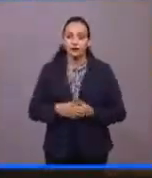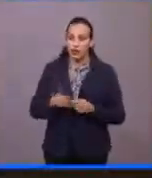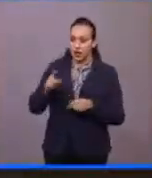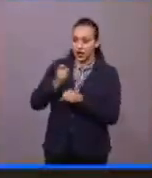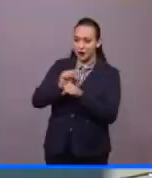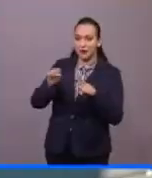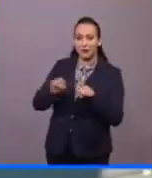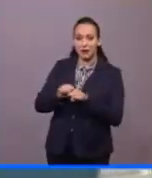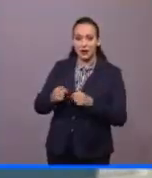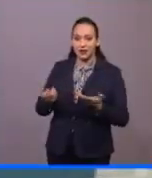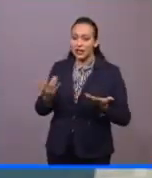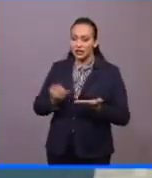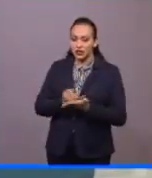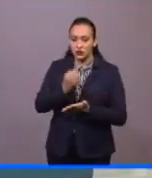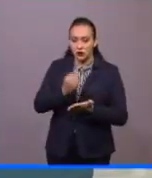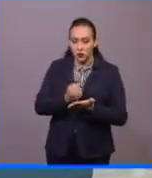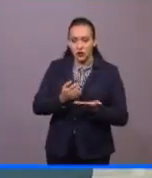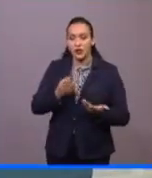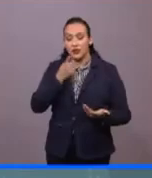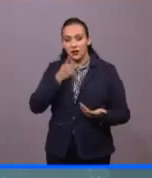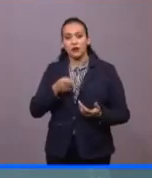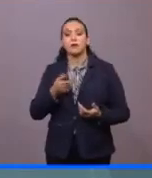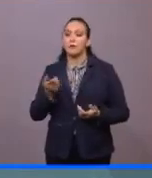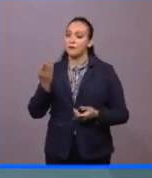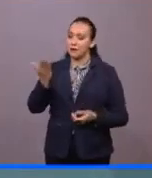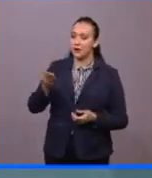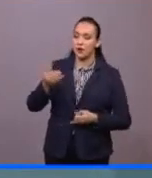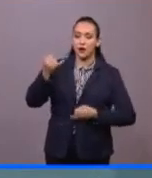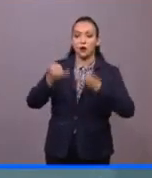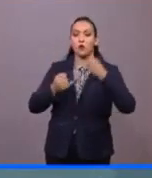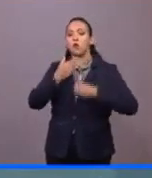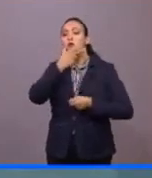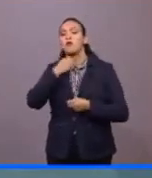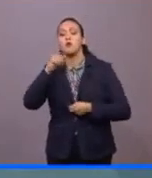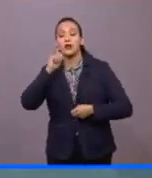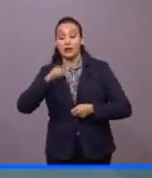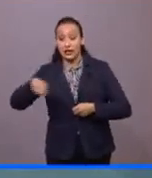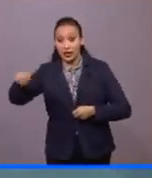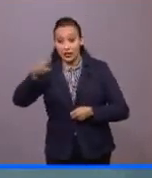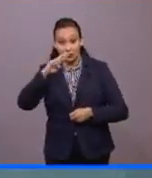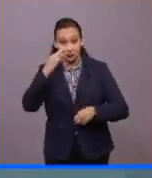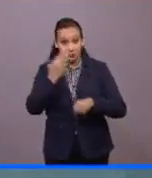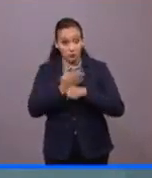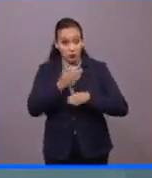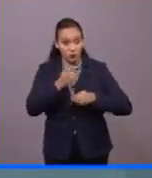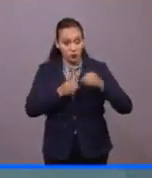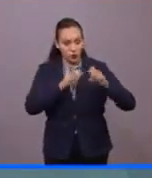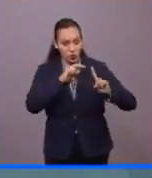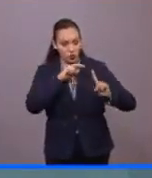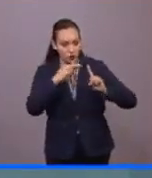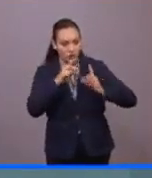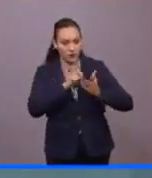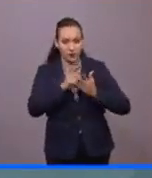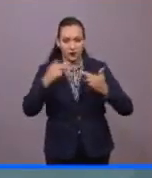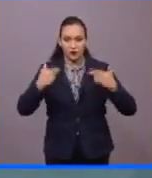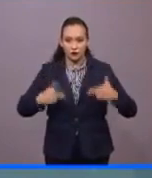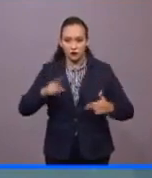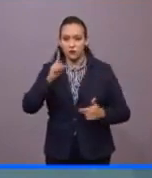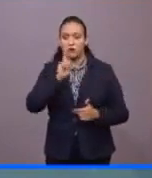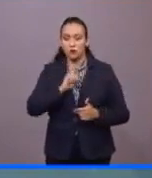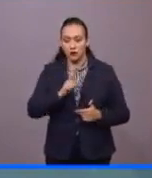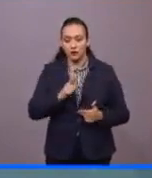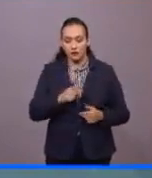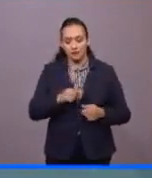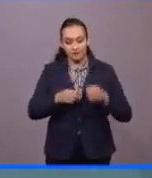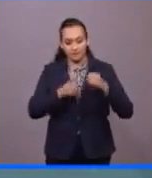primera sala de la Corte, con la que exige a juezas y jueces supervisar con perspectiva de derechos humanos y de género